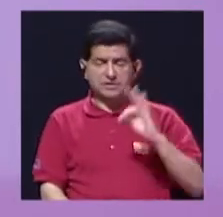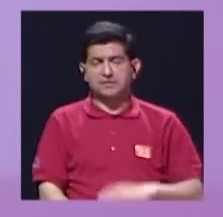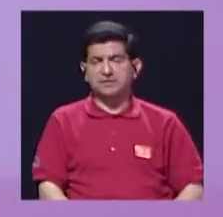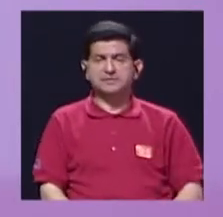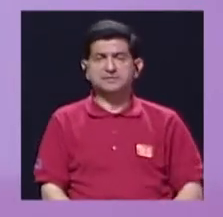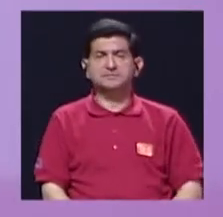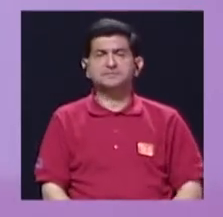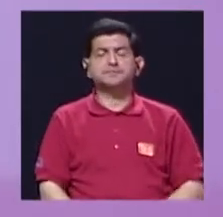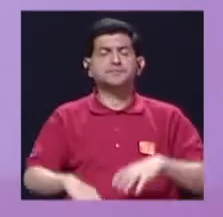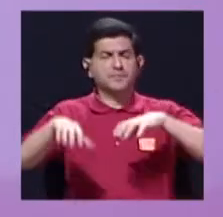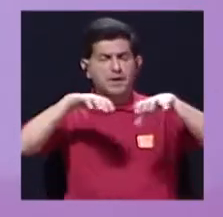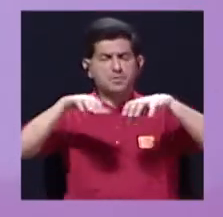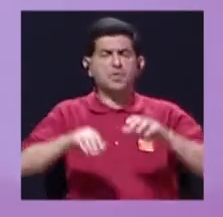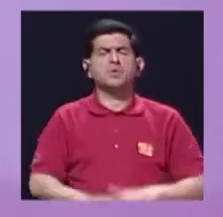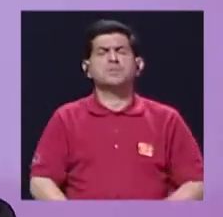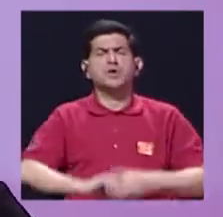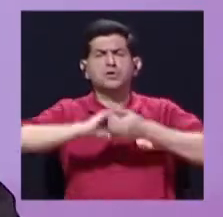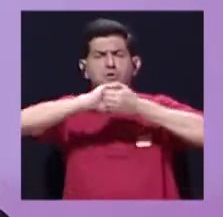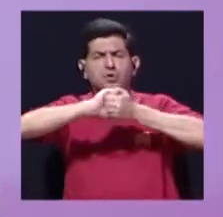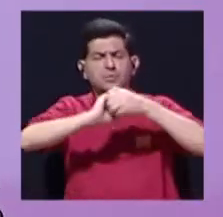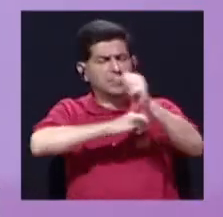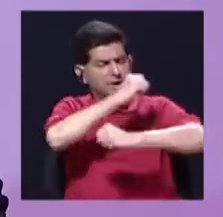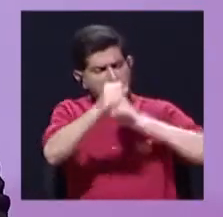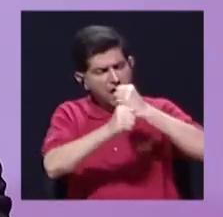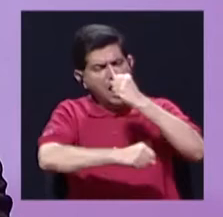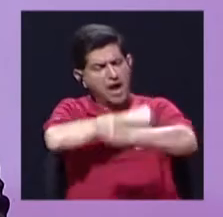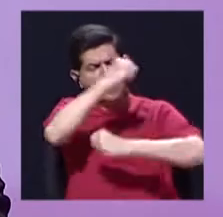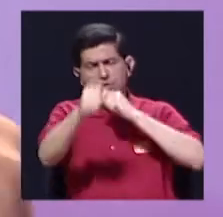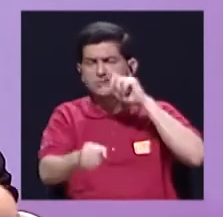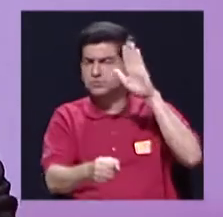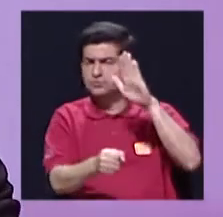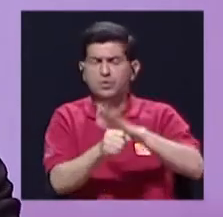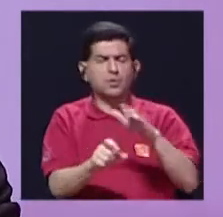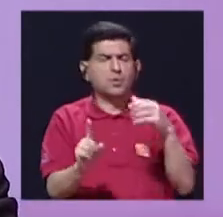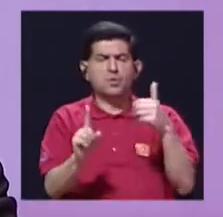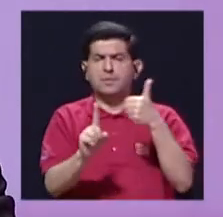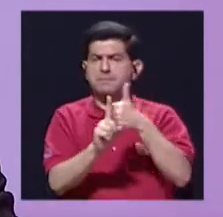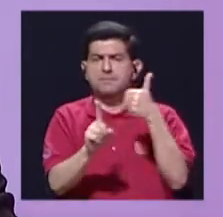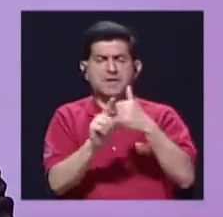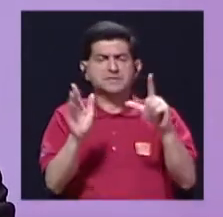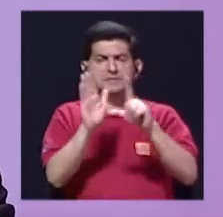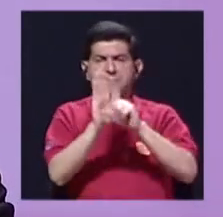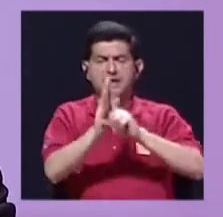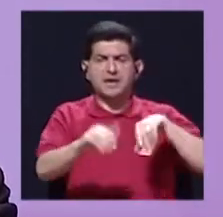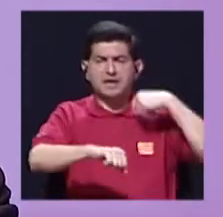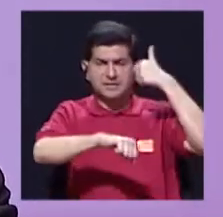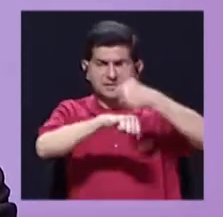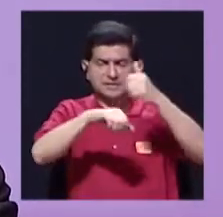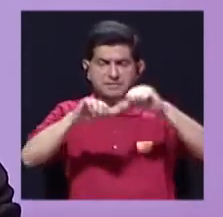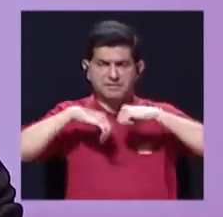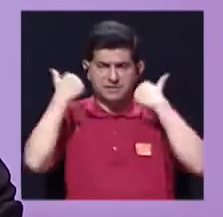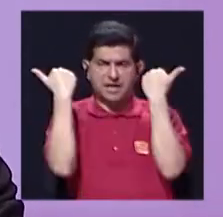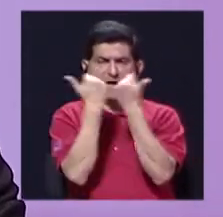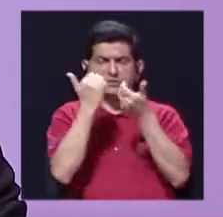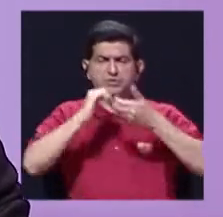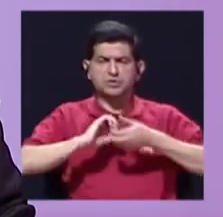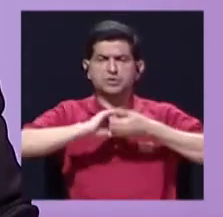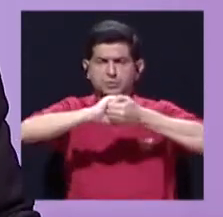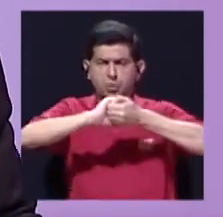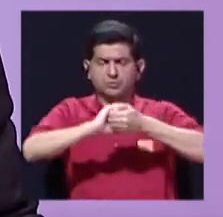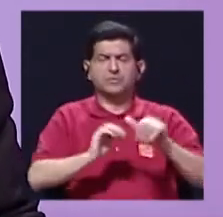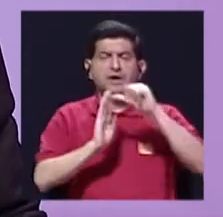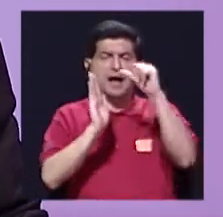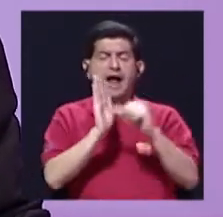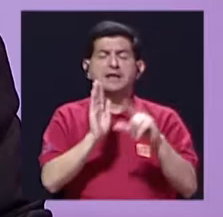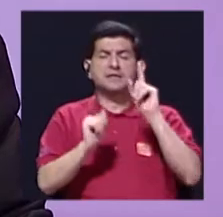que el movimiento cooperativo durante muchos años ha incumplido su propia ley constitutiva, la ley de asociaciones cooperativas, porque el